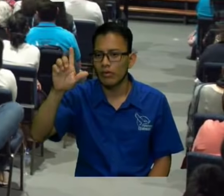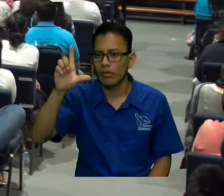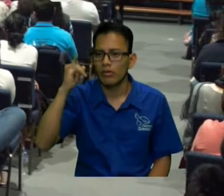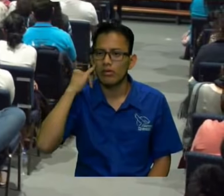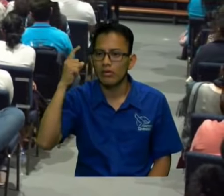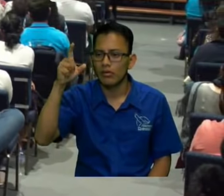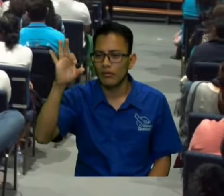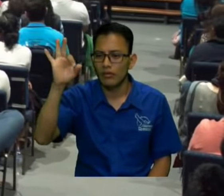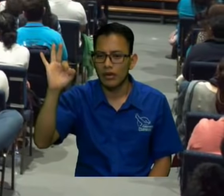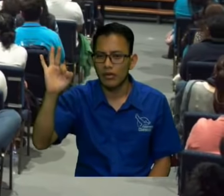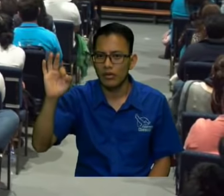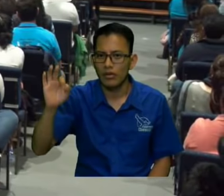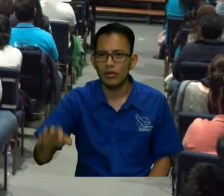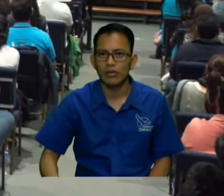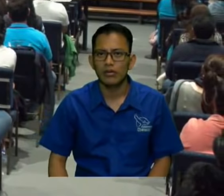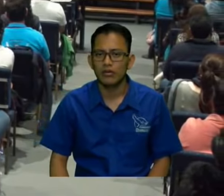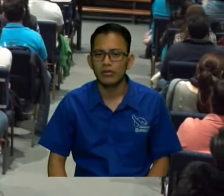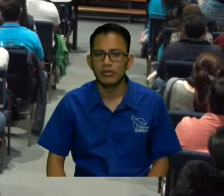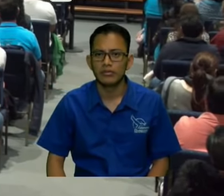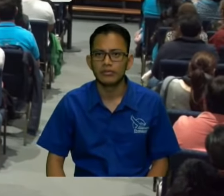Ahí sí voy a poner.